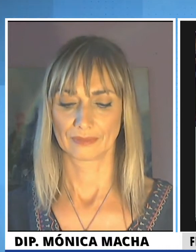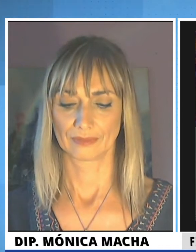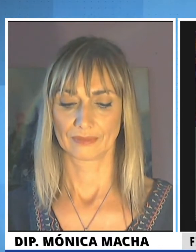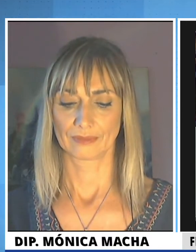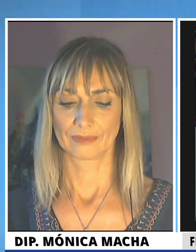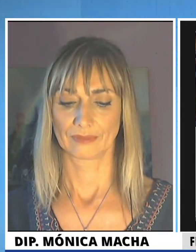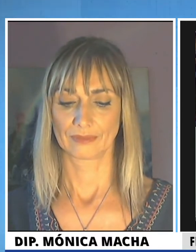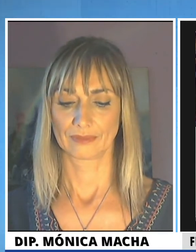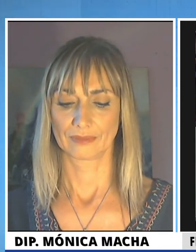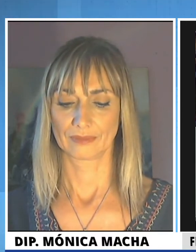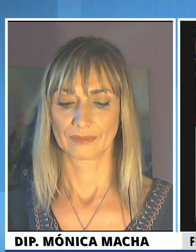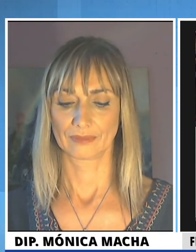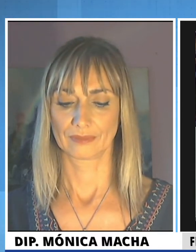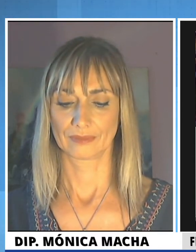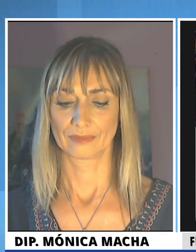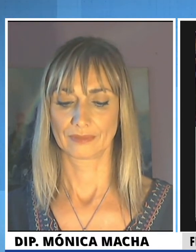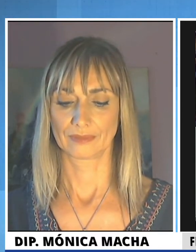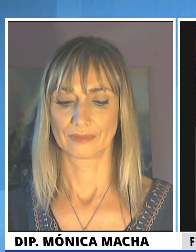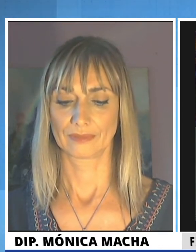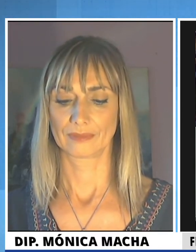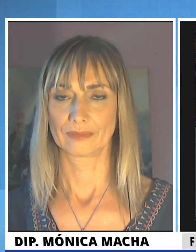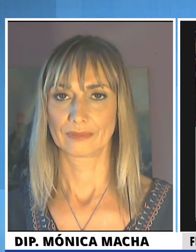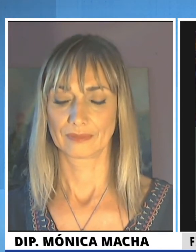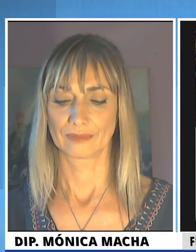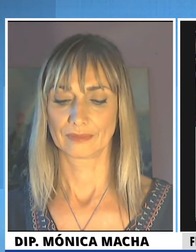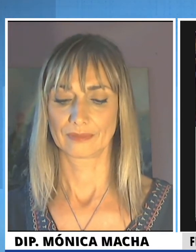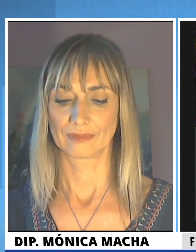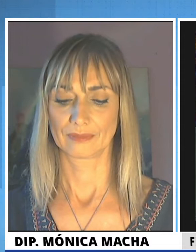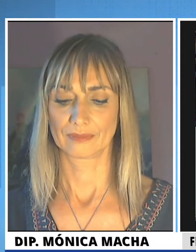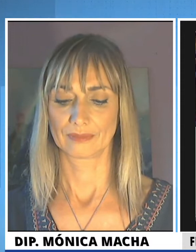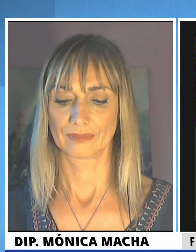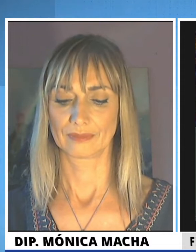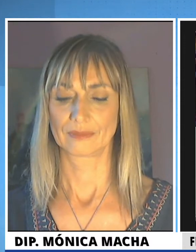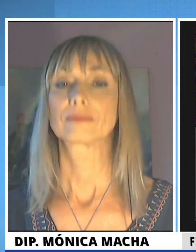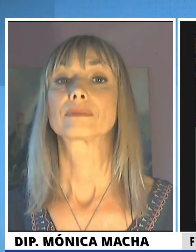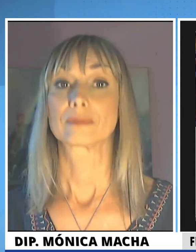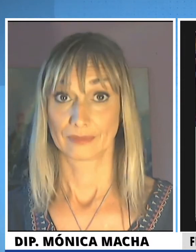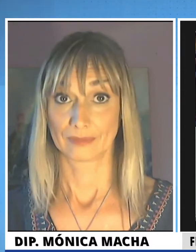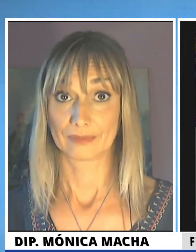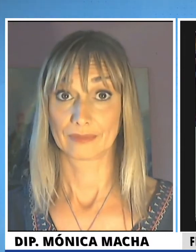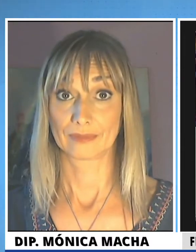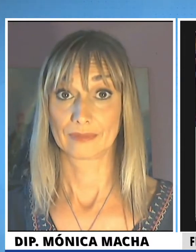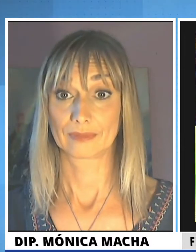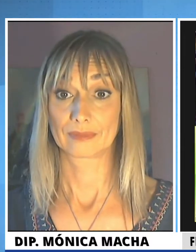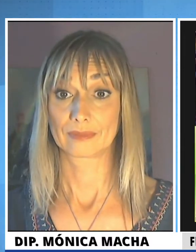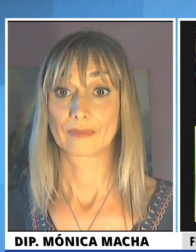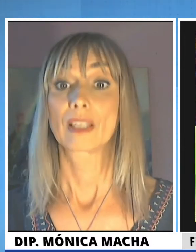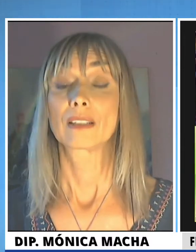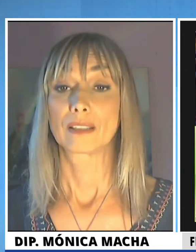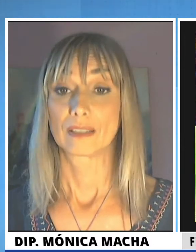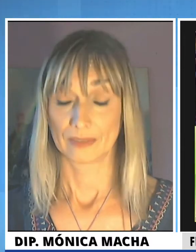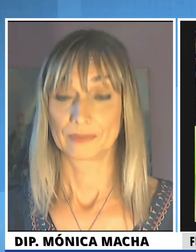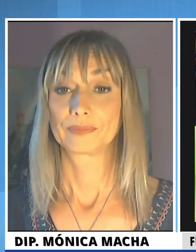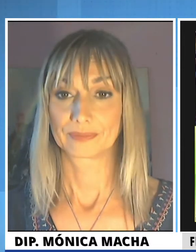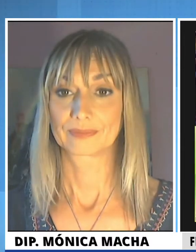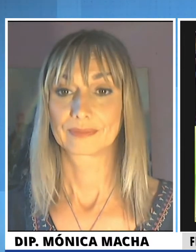de acuerdo, de cubrirse, y que termina dañándonos a nosotras y a nosotros. Y nos cuesta